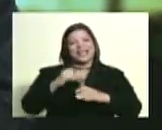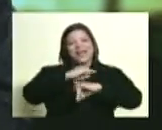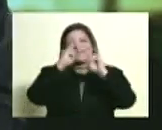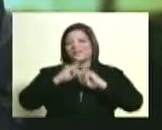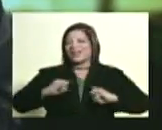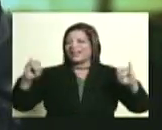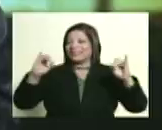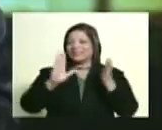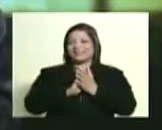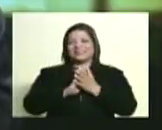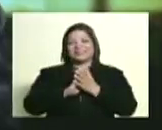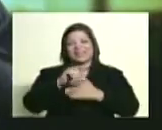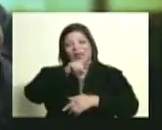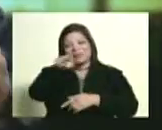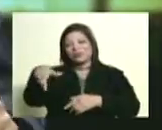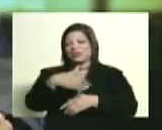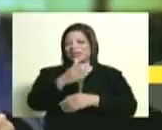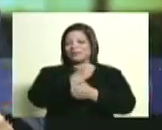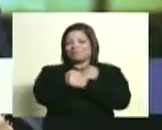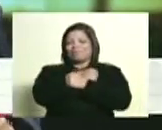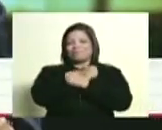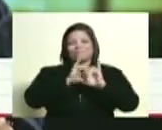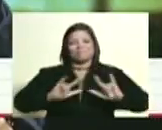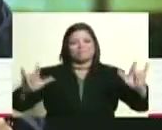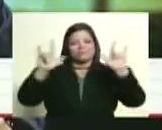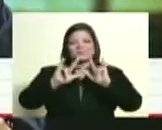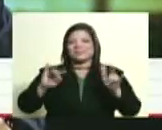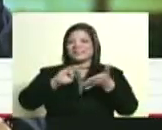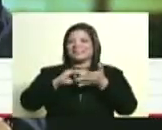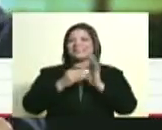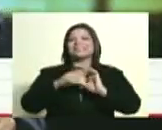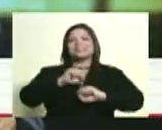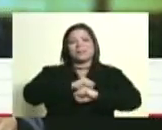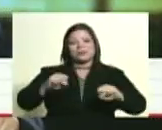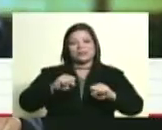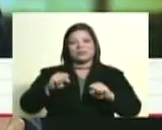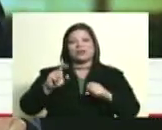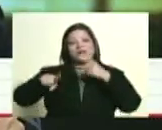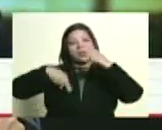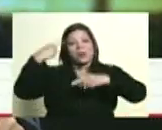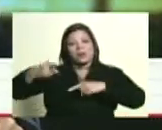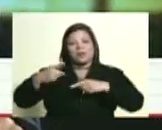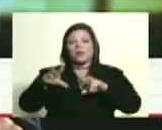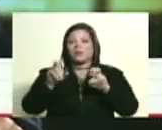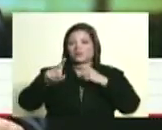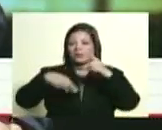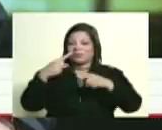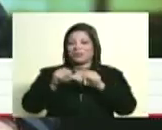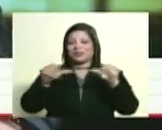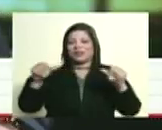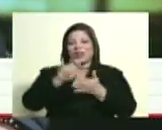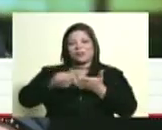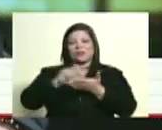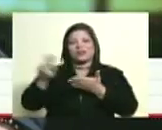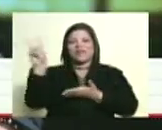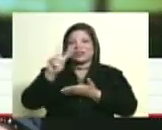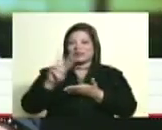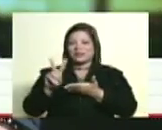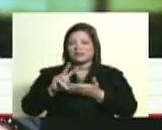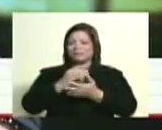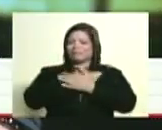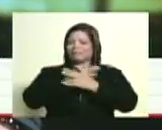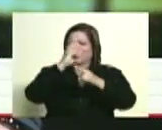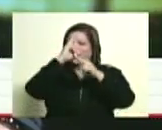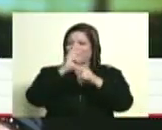la máxima felicidad, la mayor suma de felicidad posible y la imposible también. Y nos vemos en una nueva emisión de Toma Nota Venezuela, siempre